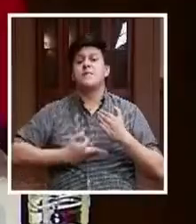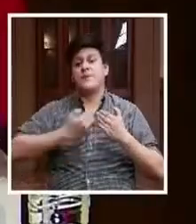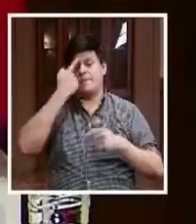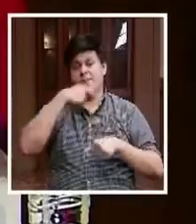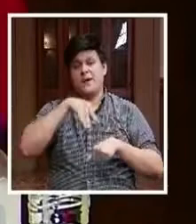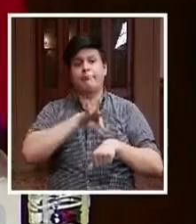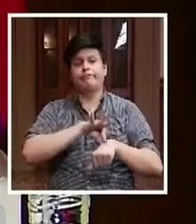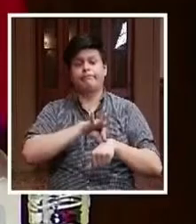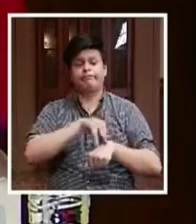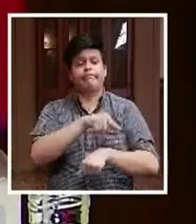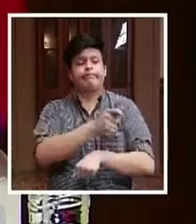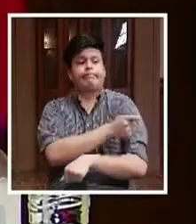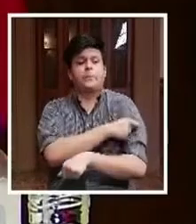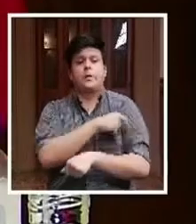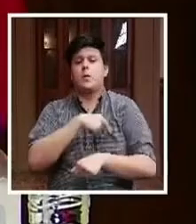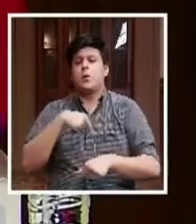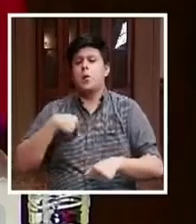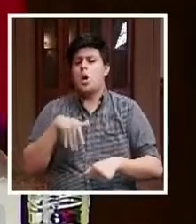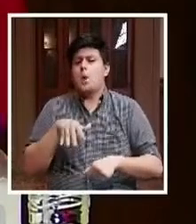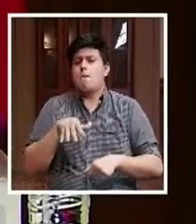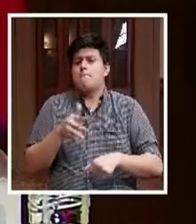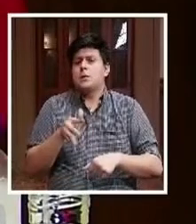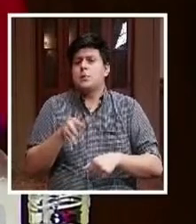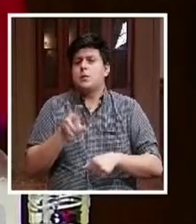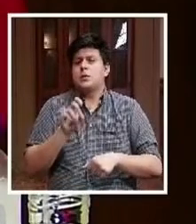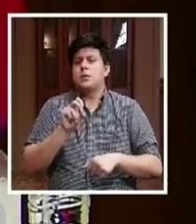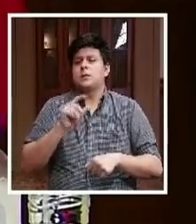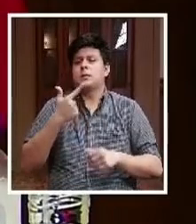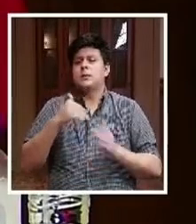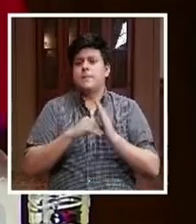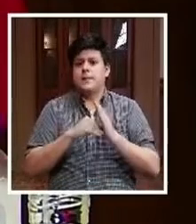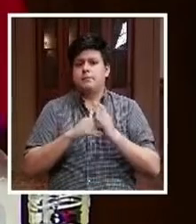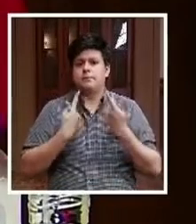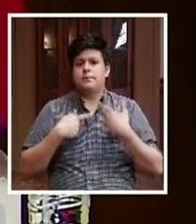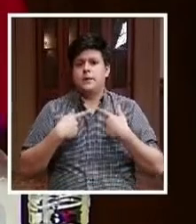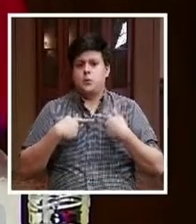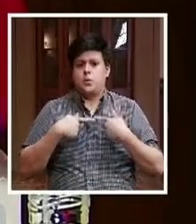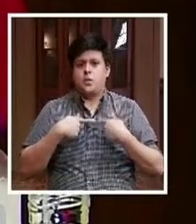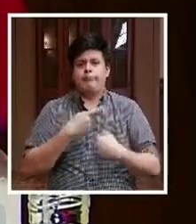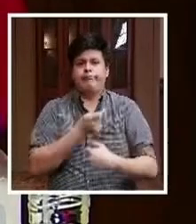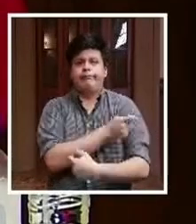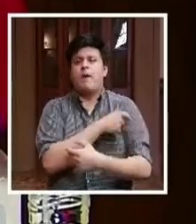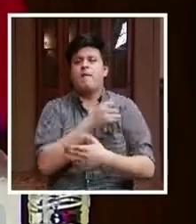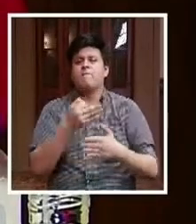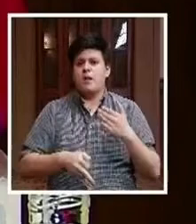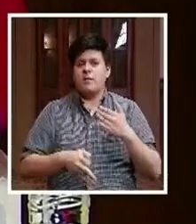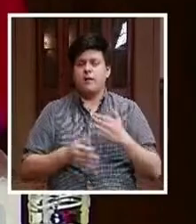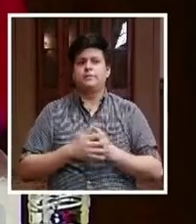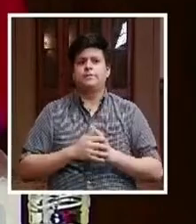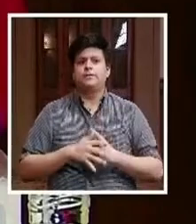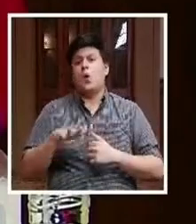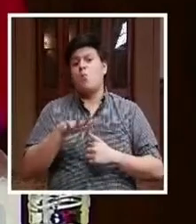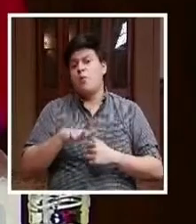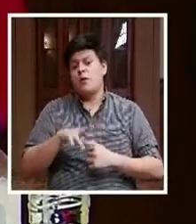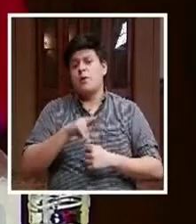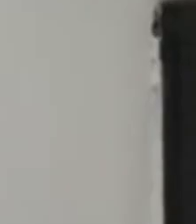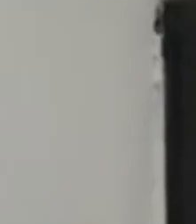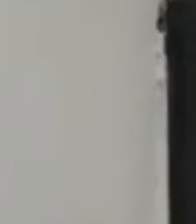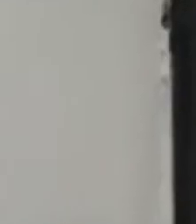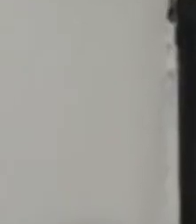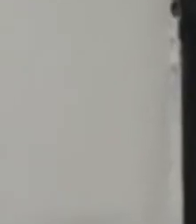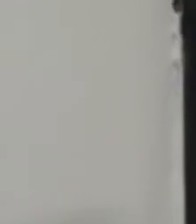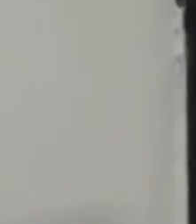trabajadores de salud nos faltan aproximadamente 37 mil personas en total públicos y privados